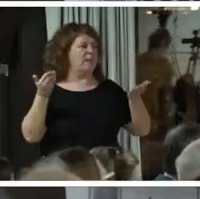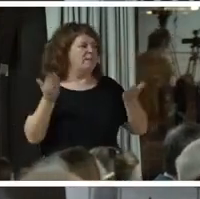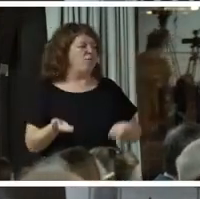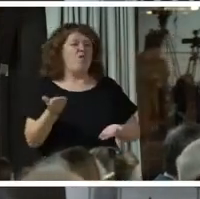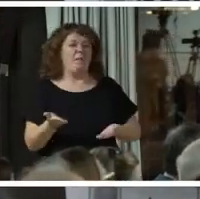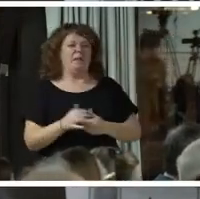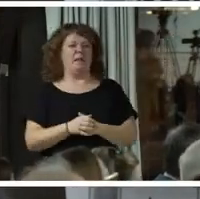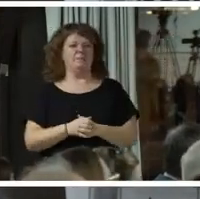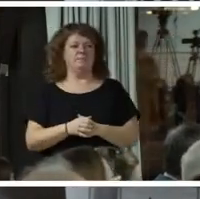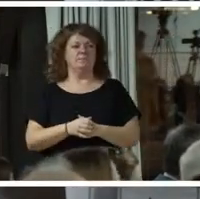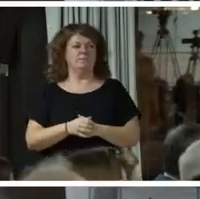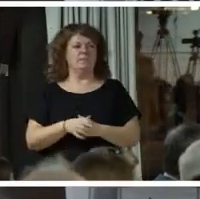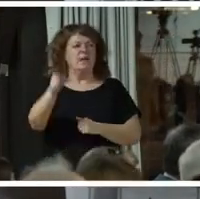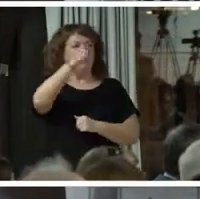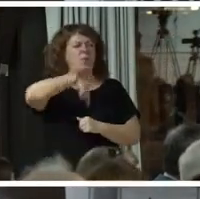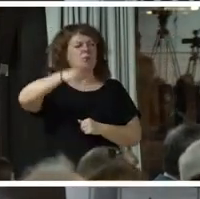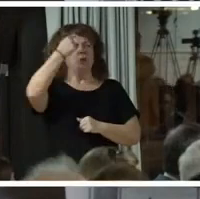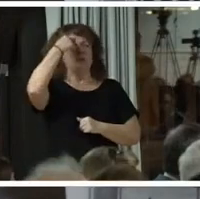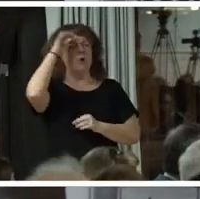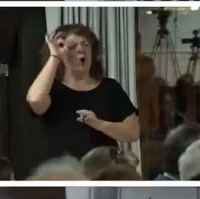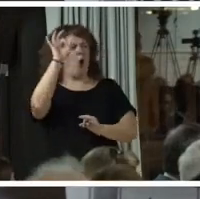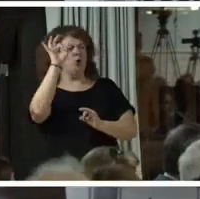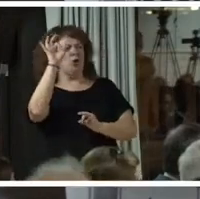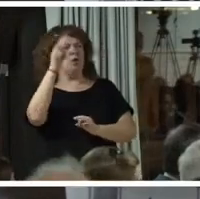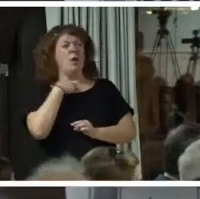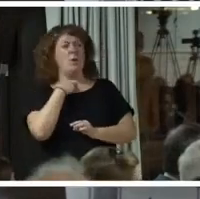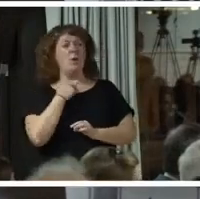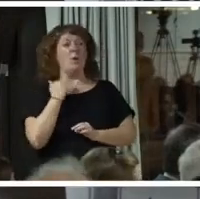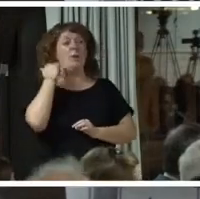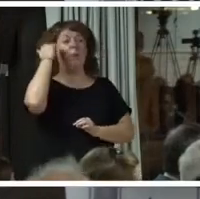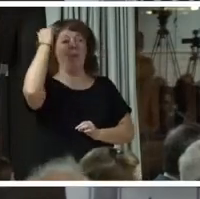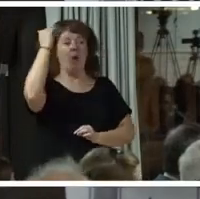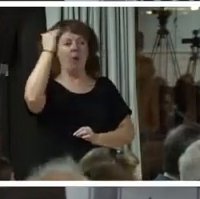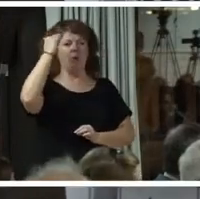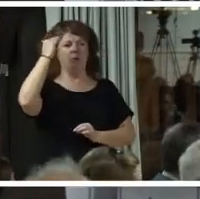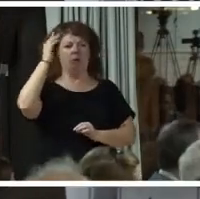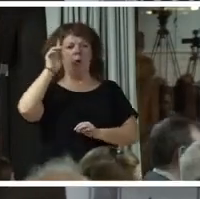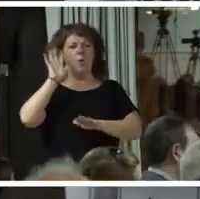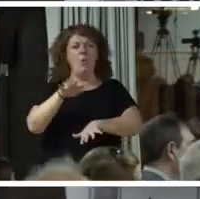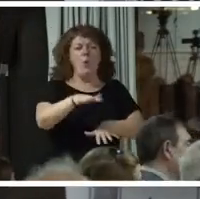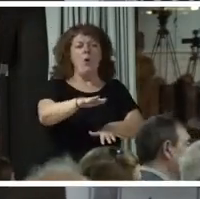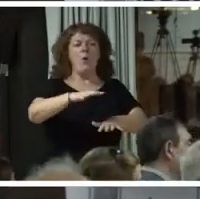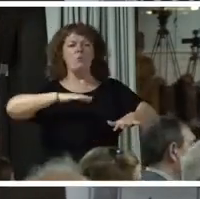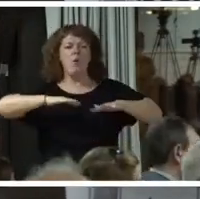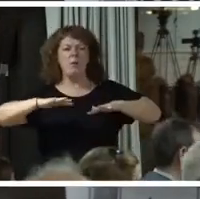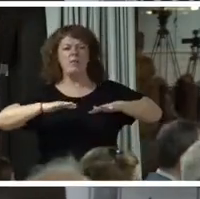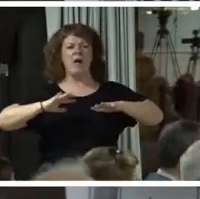fundamental que seamos conscientes de que alzando la voz de que movilizándose